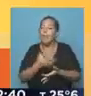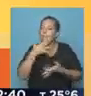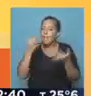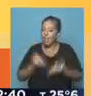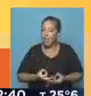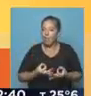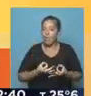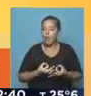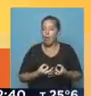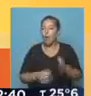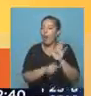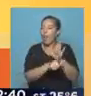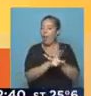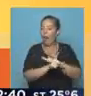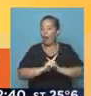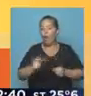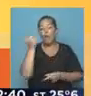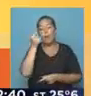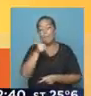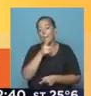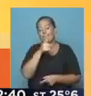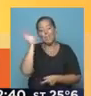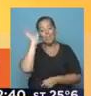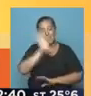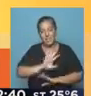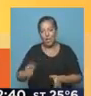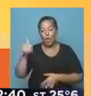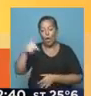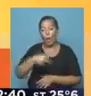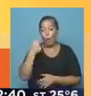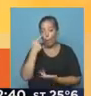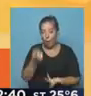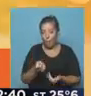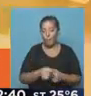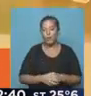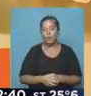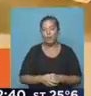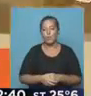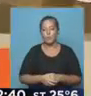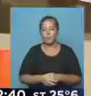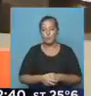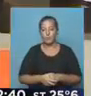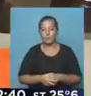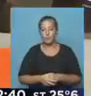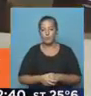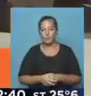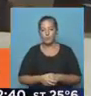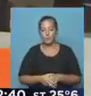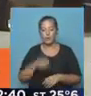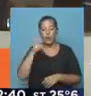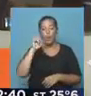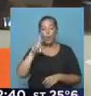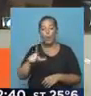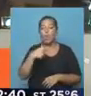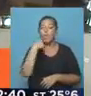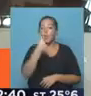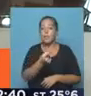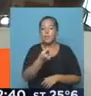legítimo y me parece que esto irradió demasiado No ahora Estamos viendo las consecuenci José Raúl menciona capitalismo y